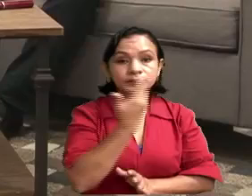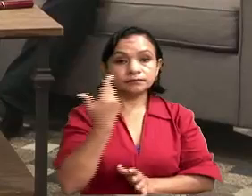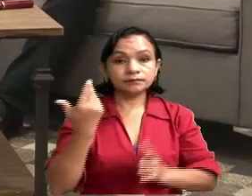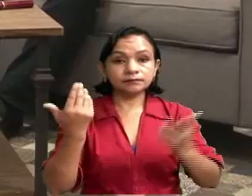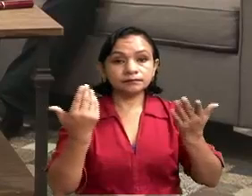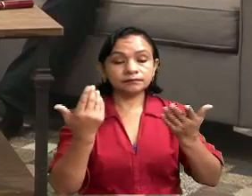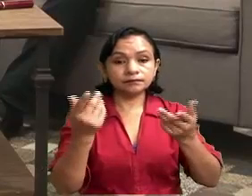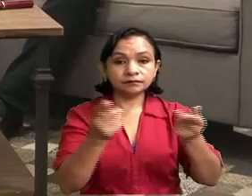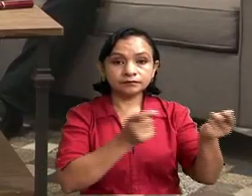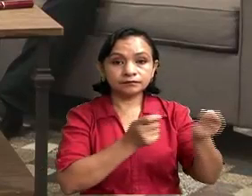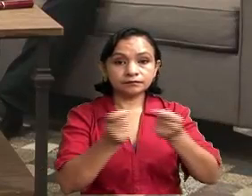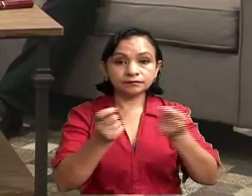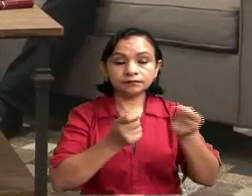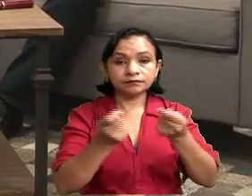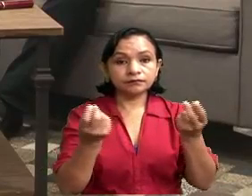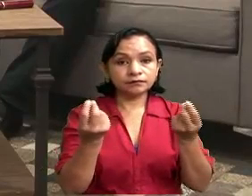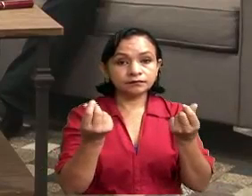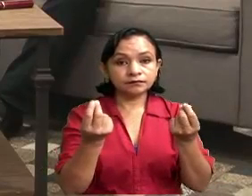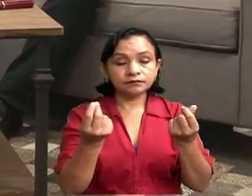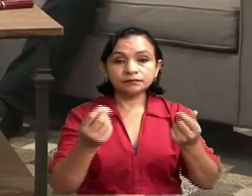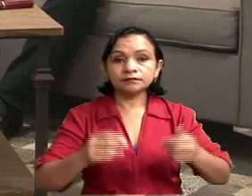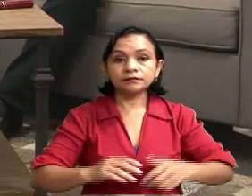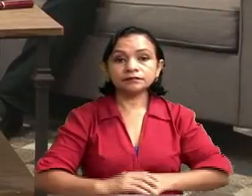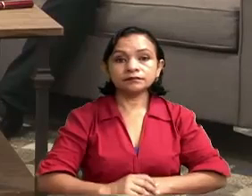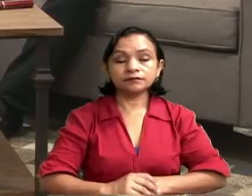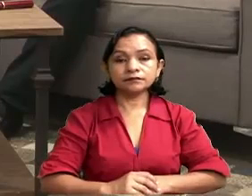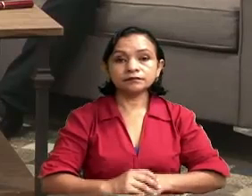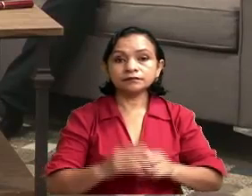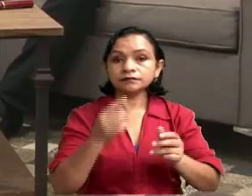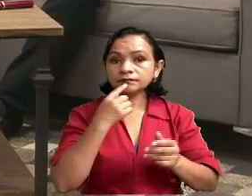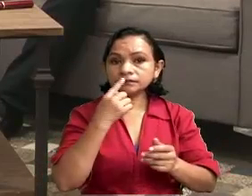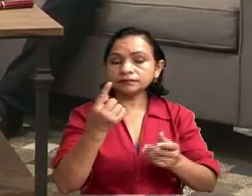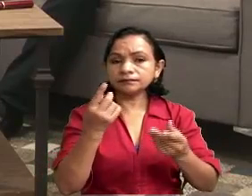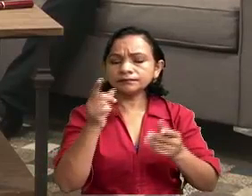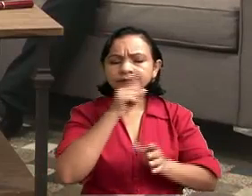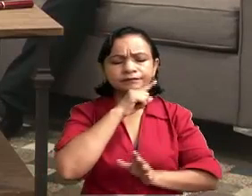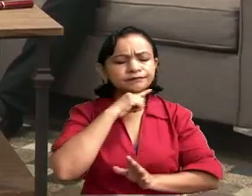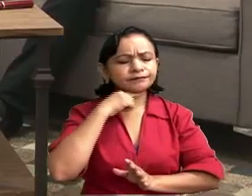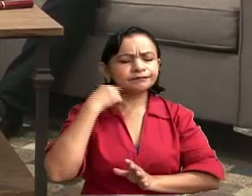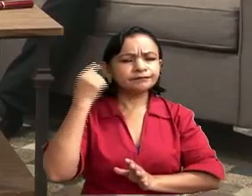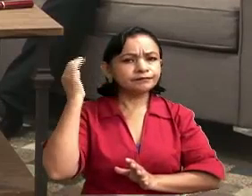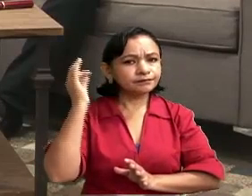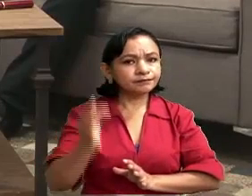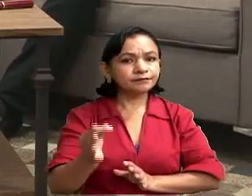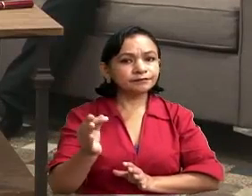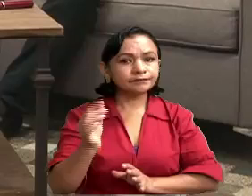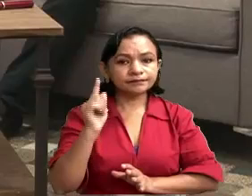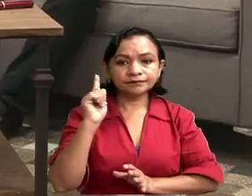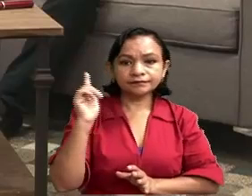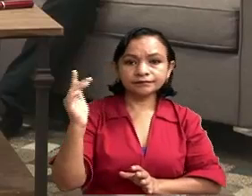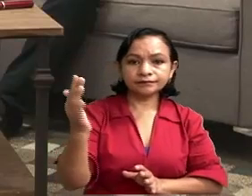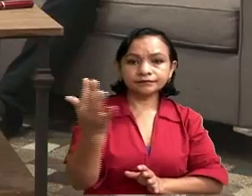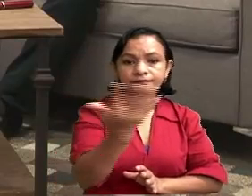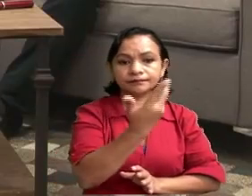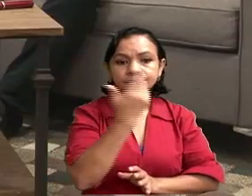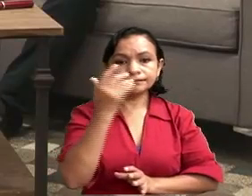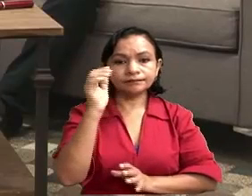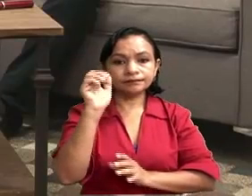todo el manejo macroeconómico. Ok. Había sido muy acertado. Toda la